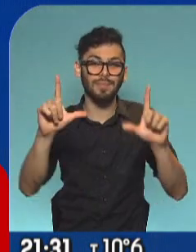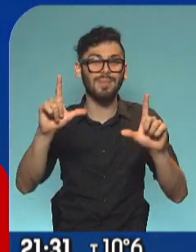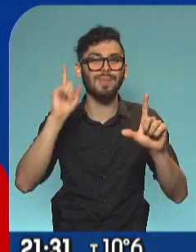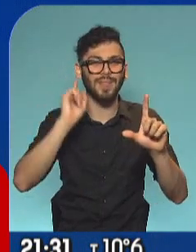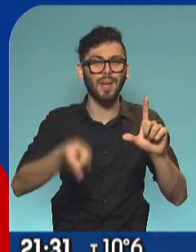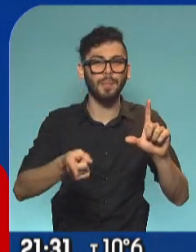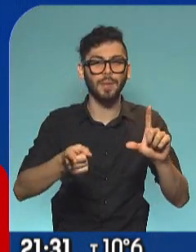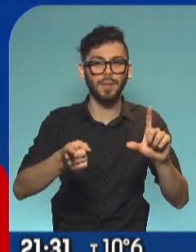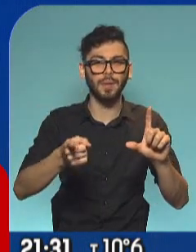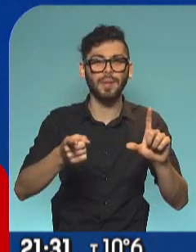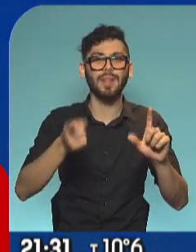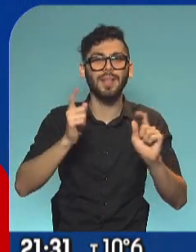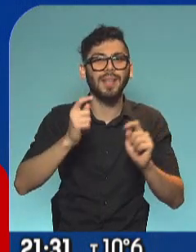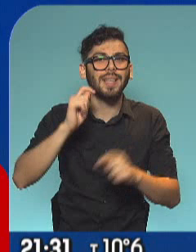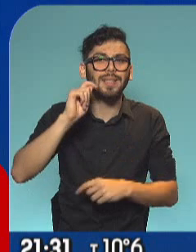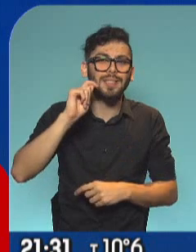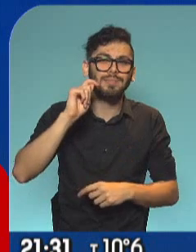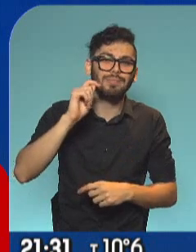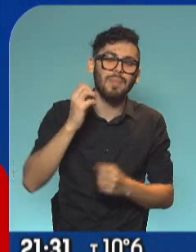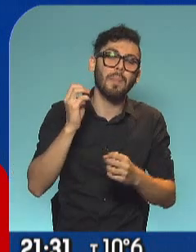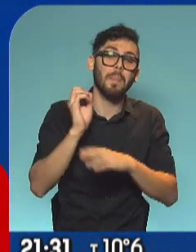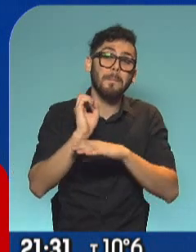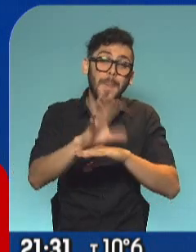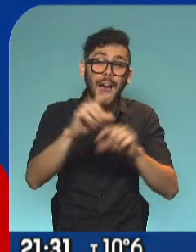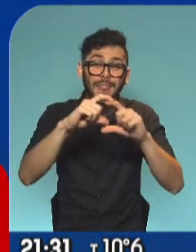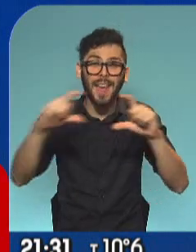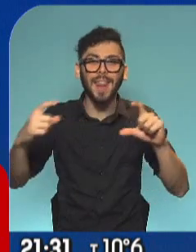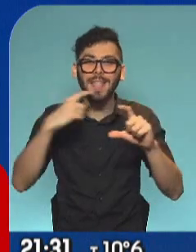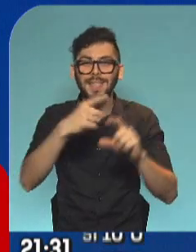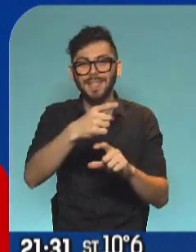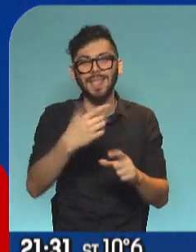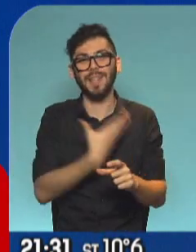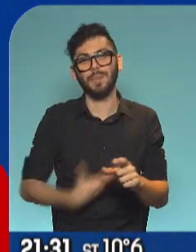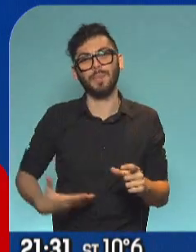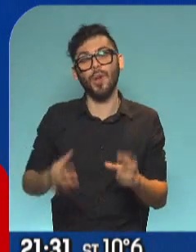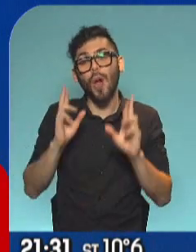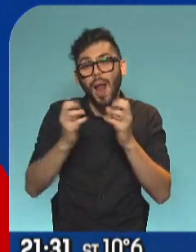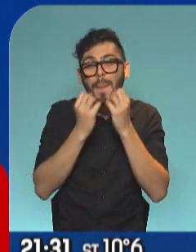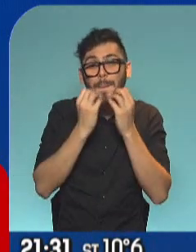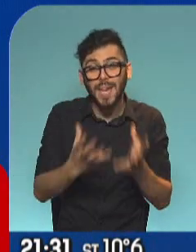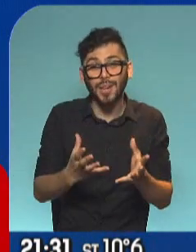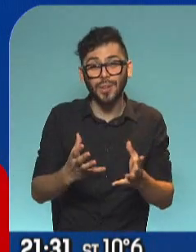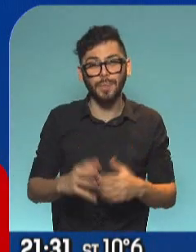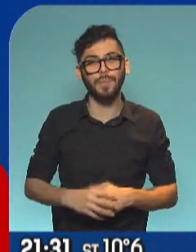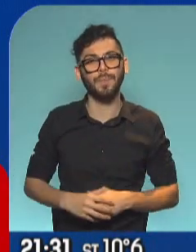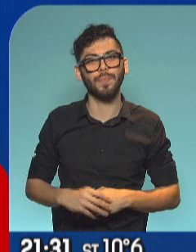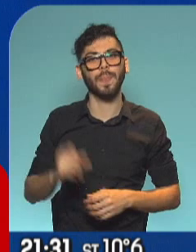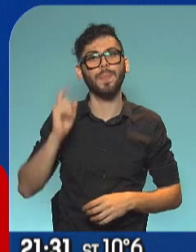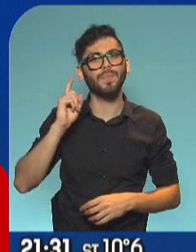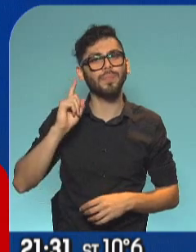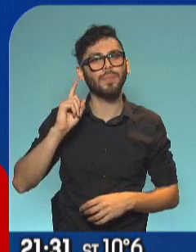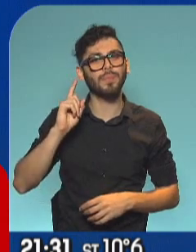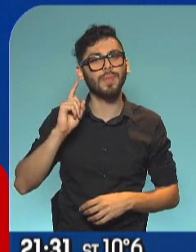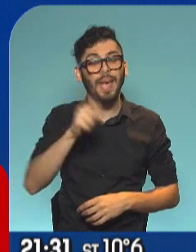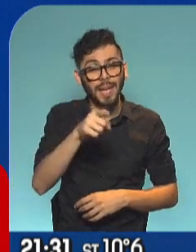podemos leer, que le mandaba también una pronta recuperación al presidente estadounidense. Y bueno, ese